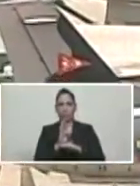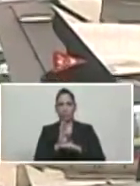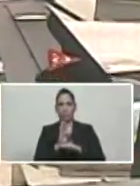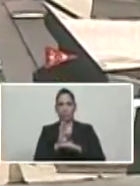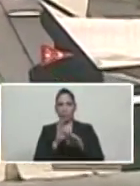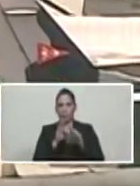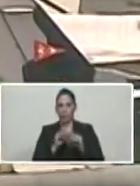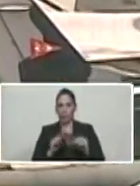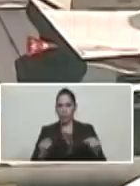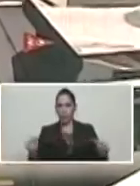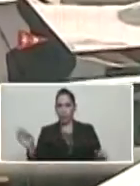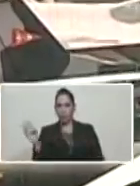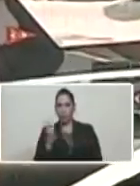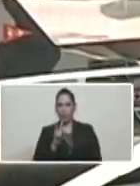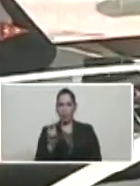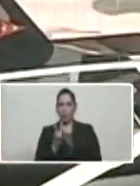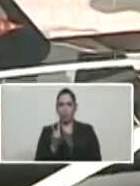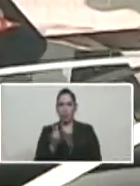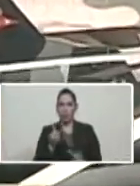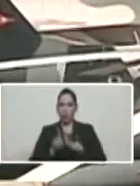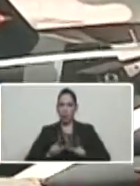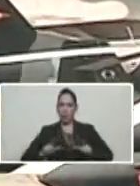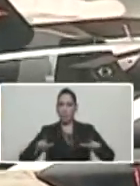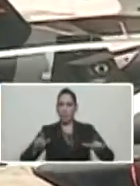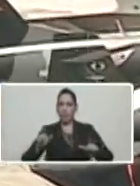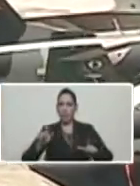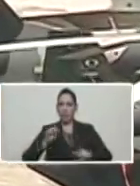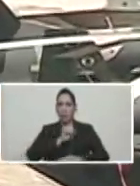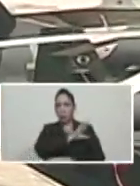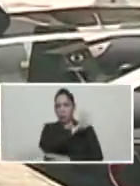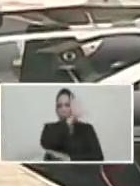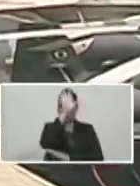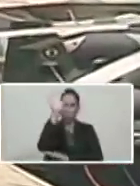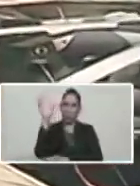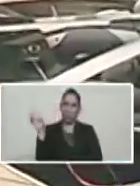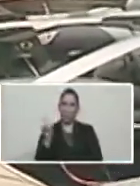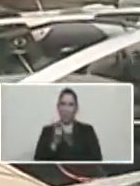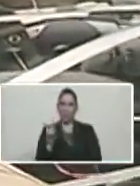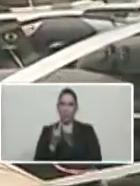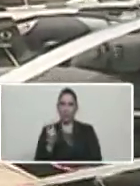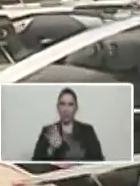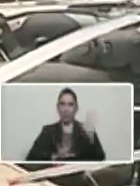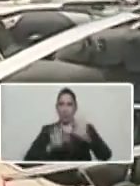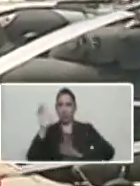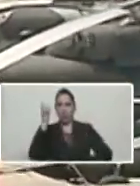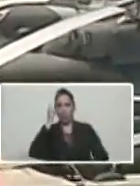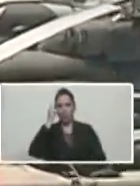territorio de Venezuela, del espacio aéreo venezolano. 15 días